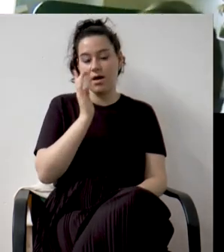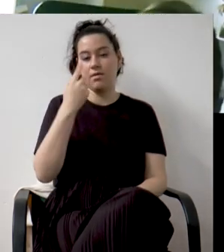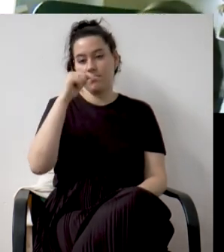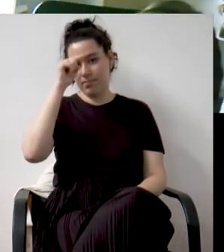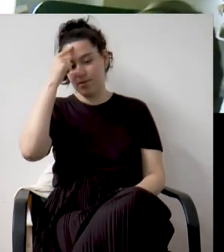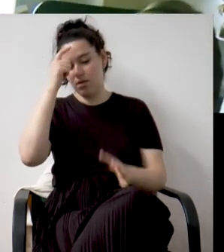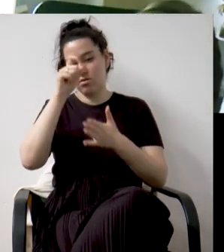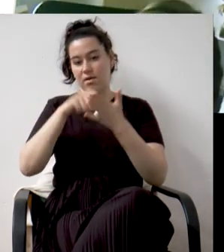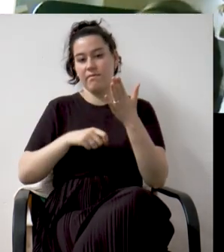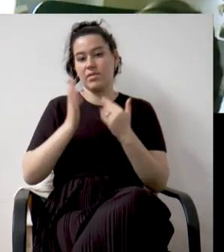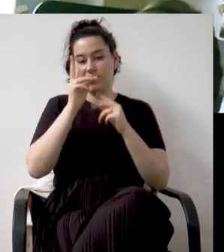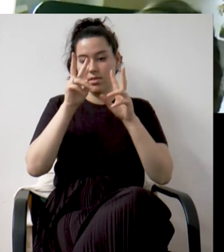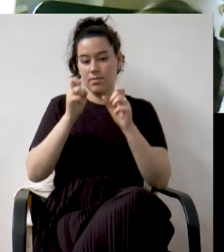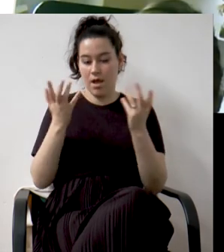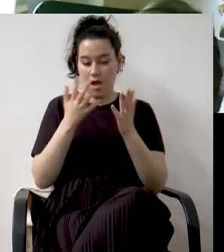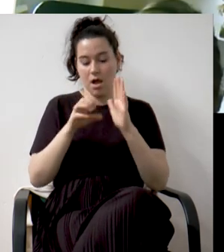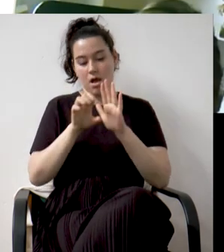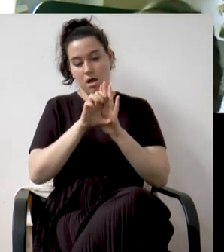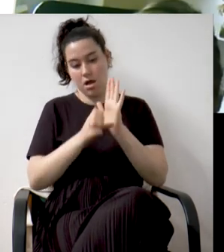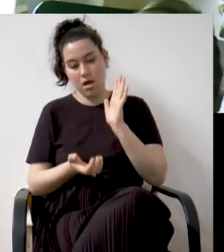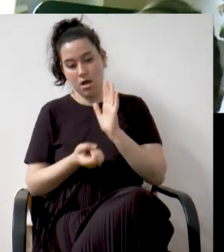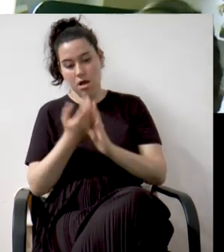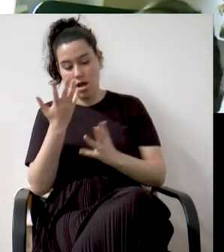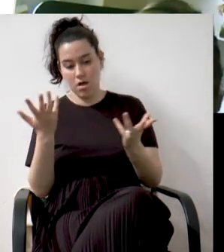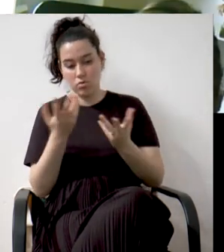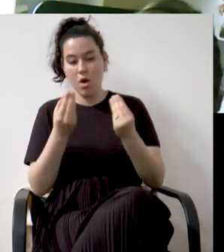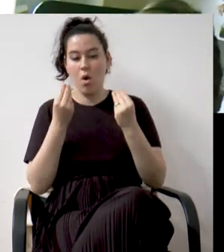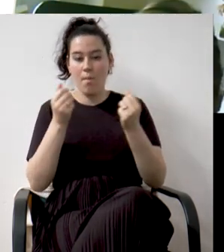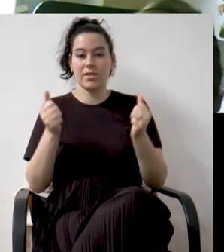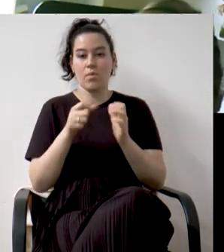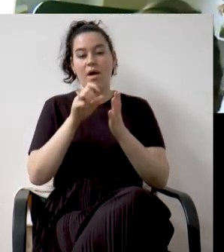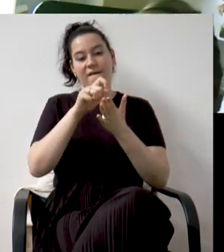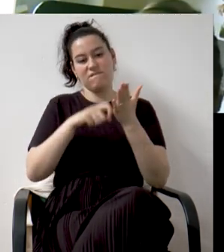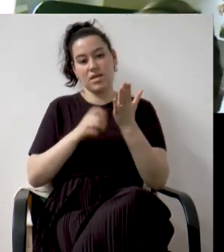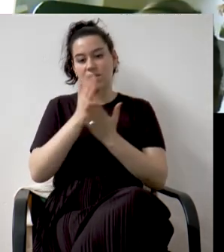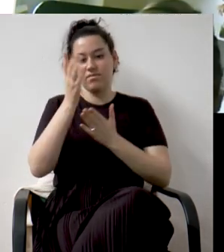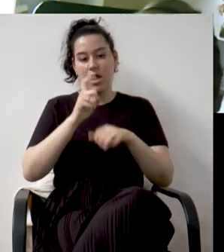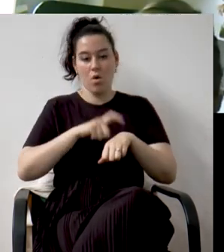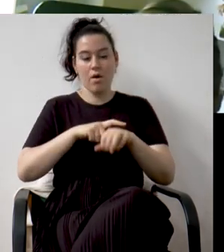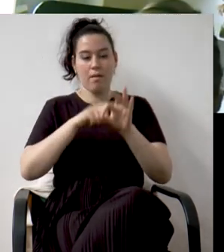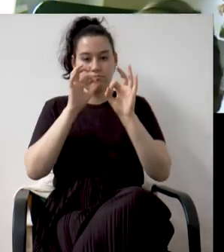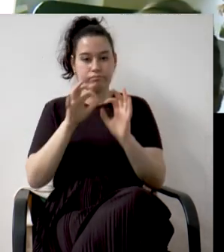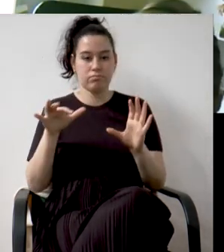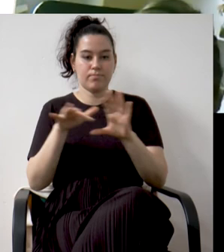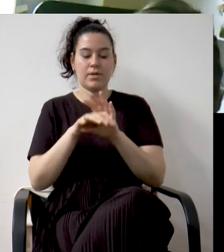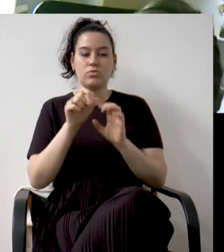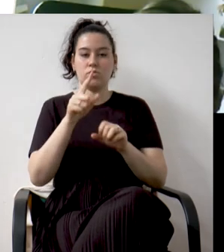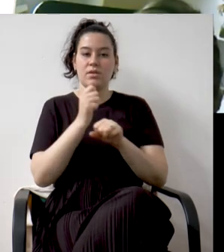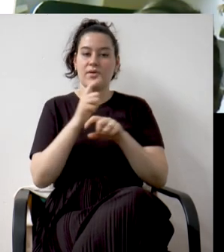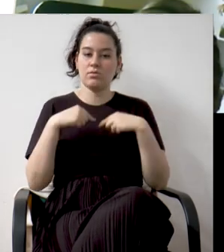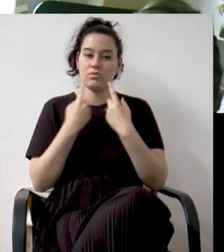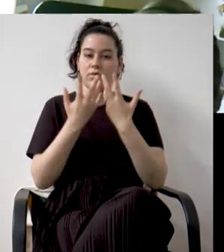en la efectividad en el marco del actual estatuto, hay que tener cuidado en cómo hacemos que la efectividad tenga una carga horaria adecuada para las funciones que queremos en